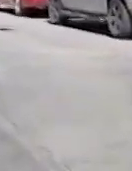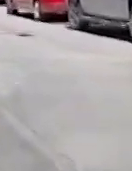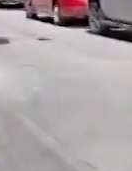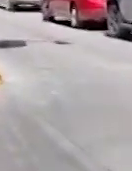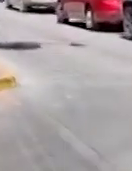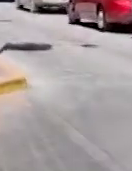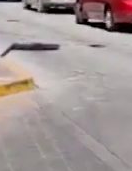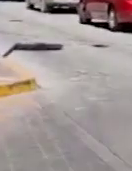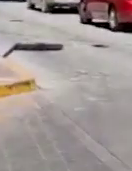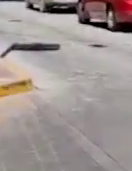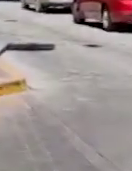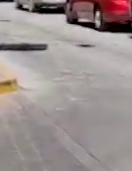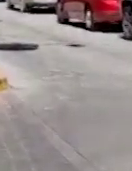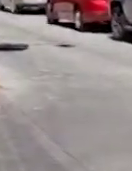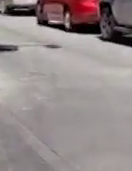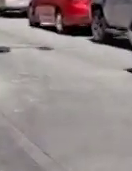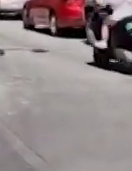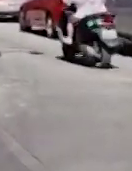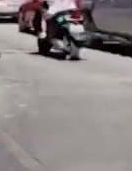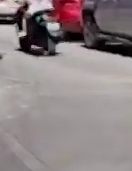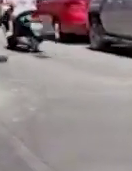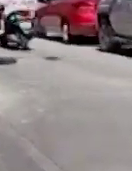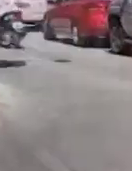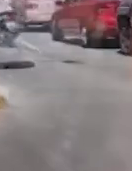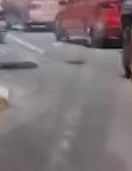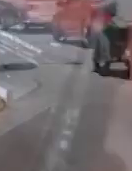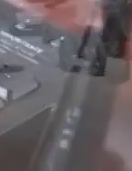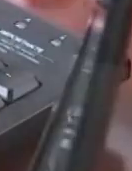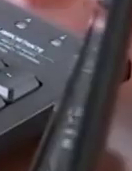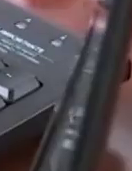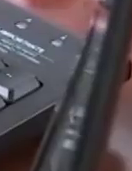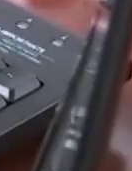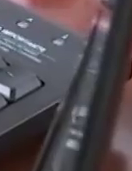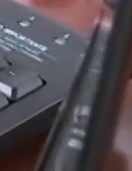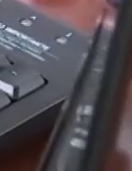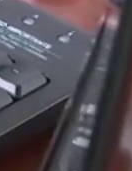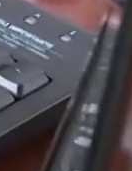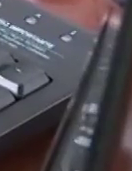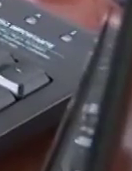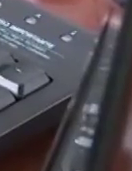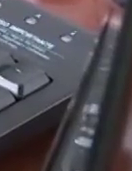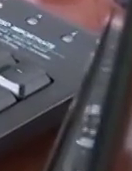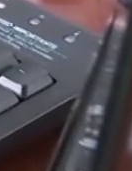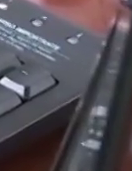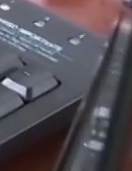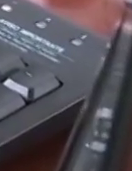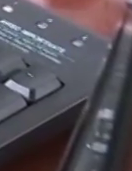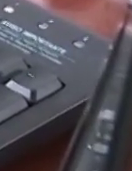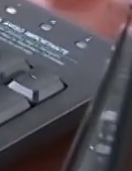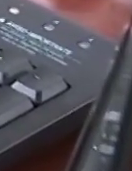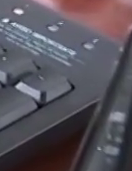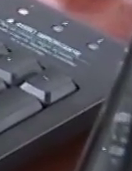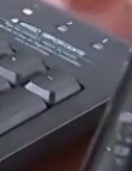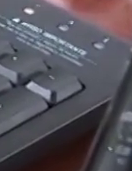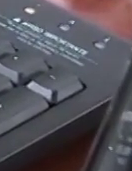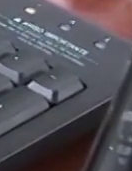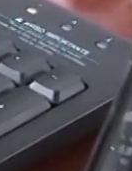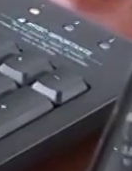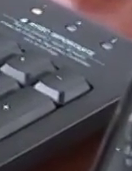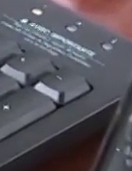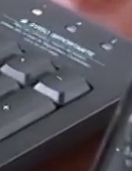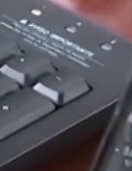para poder comprar de forma segura en línea. Y queremos comentarle que debe usar una conexión segura, procurar